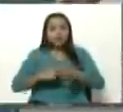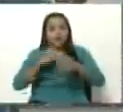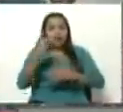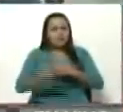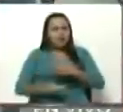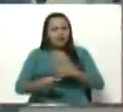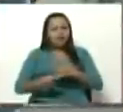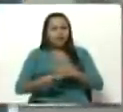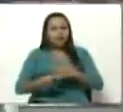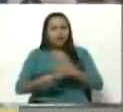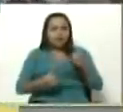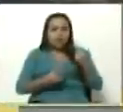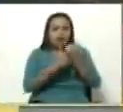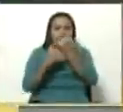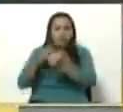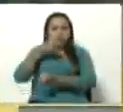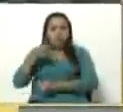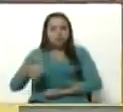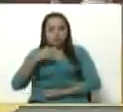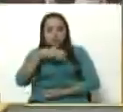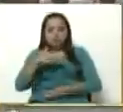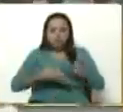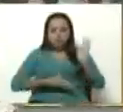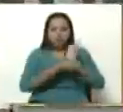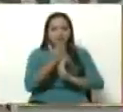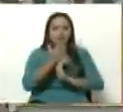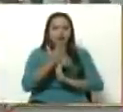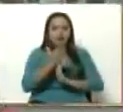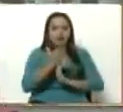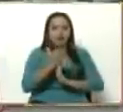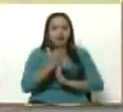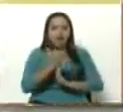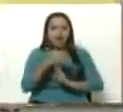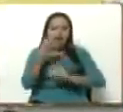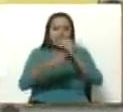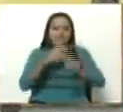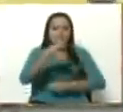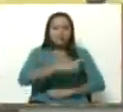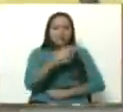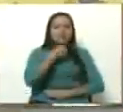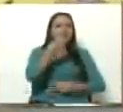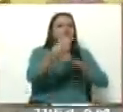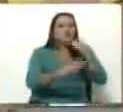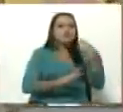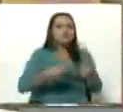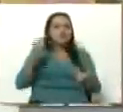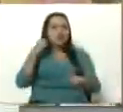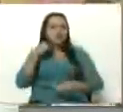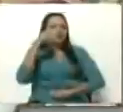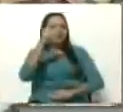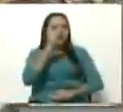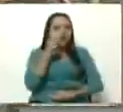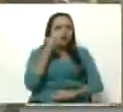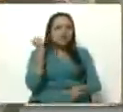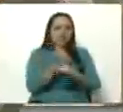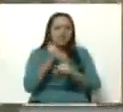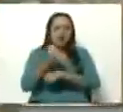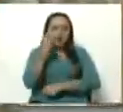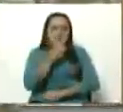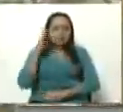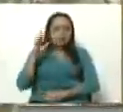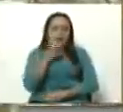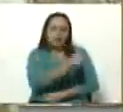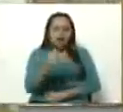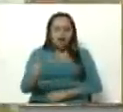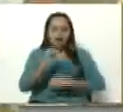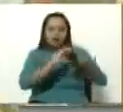del Poder Popular. Vamos nosotros a legitimar los voceros y voceras de trabajo, de compromiso en cada comunidad, en